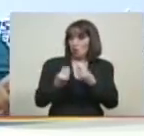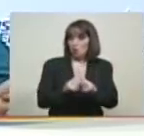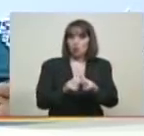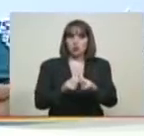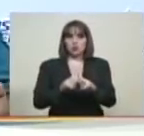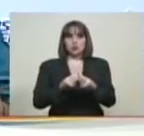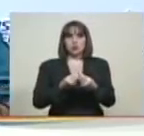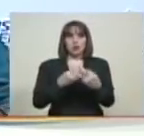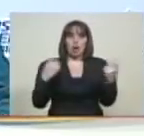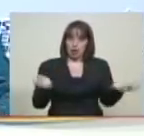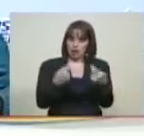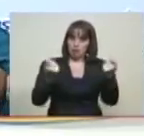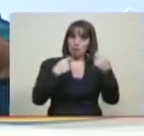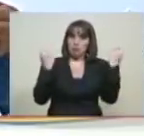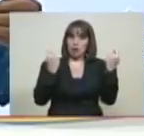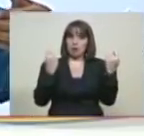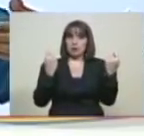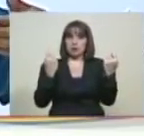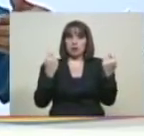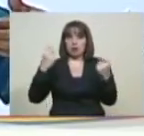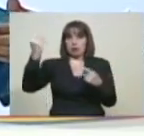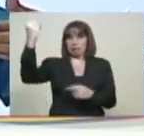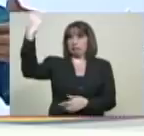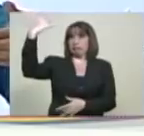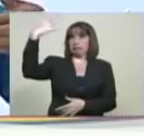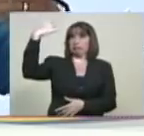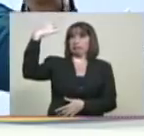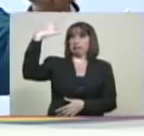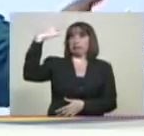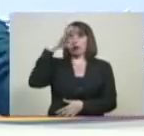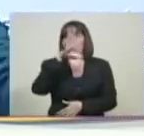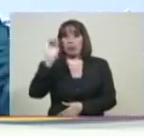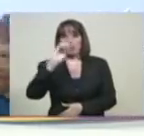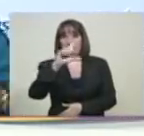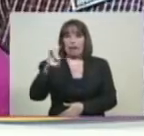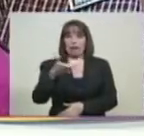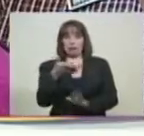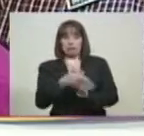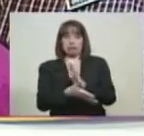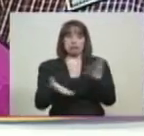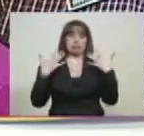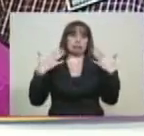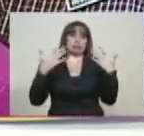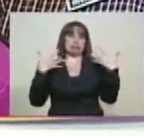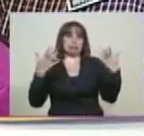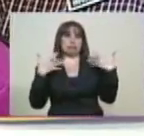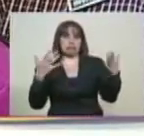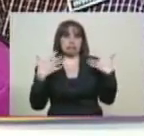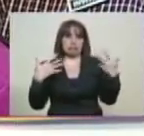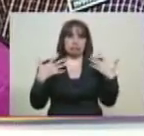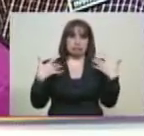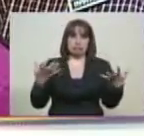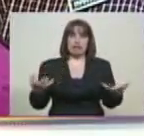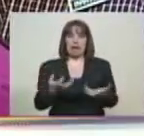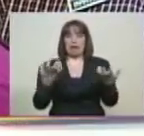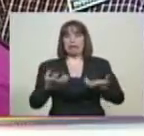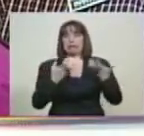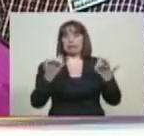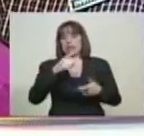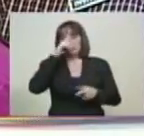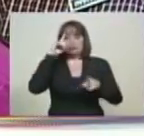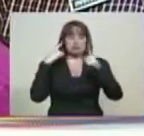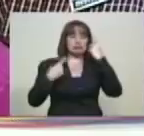acto de campaña que nos pegó un sol como de 50 grados centígrados a la sombra uno de los actos más calurosos